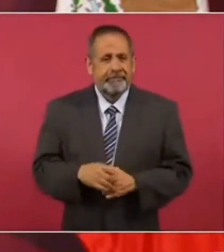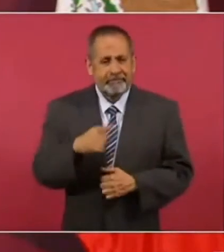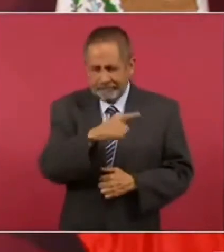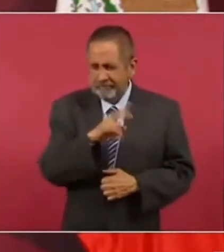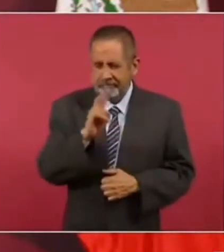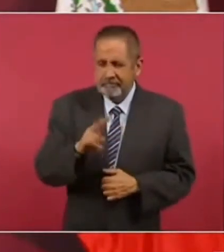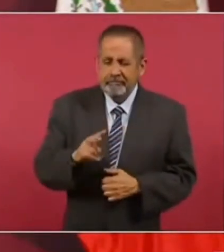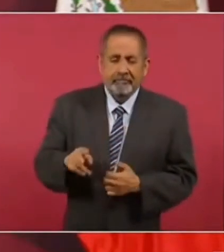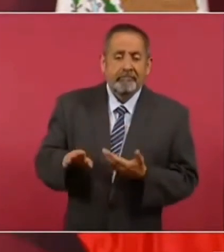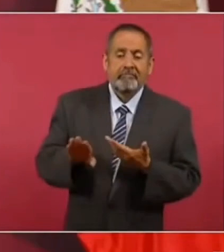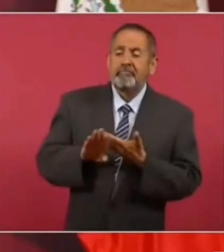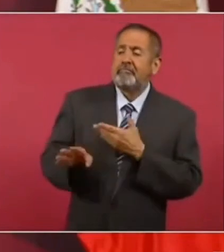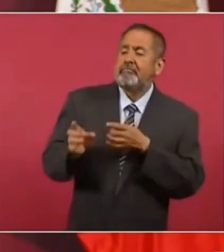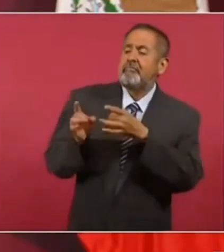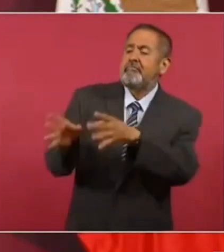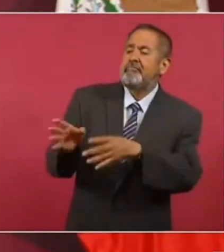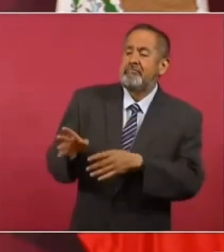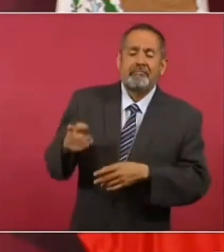racista, confeso,